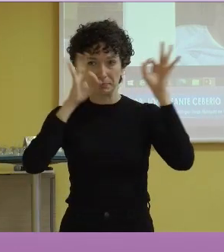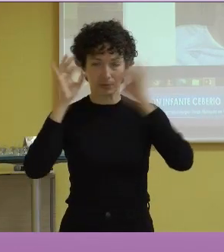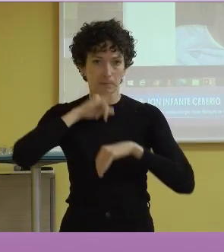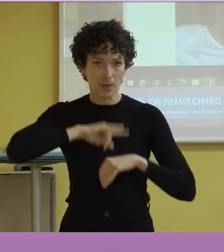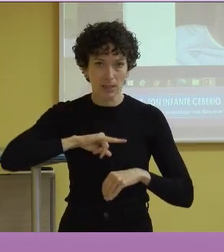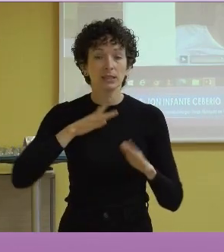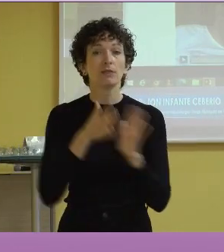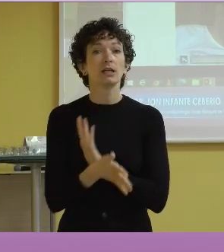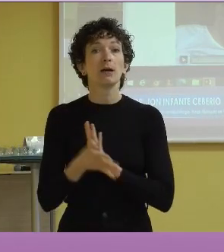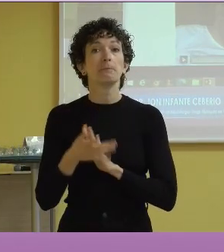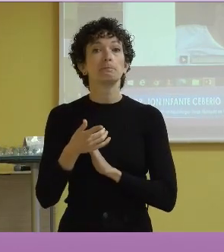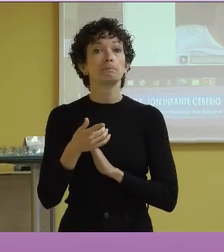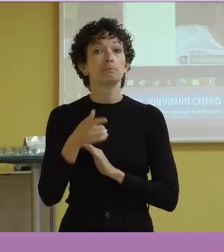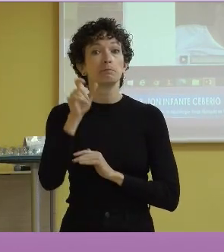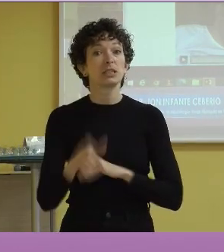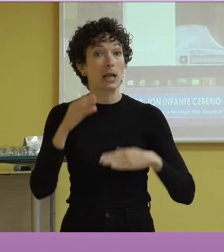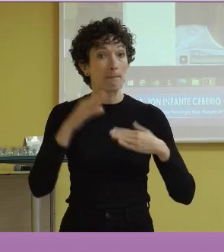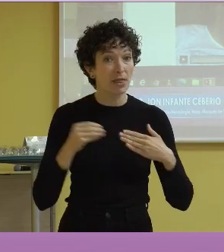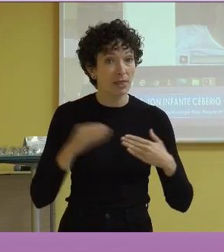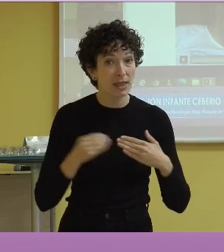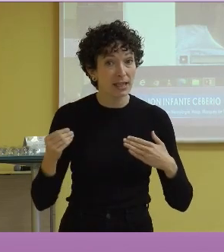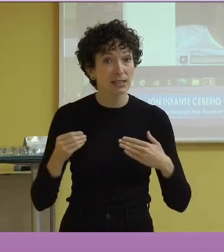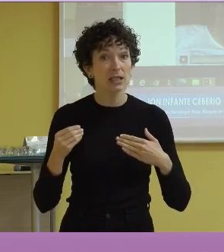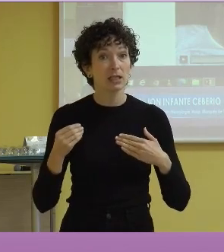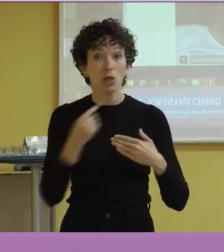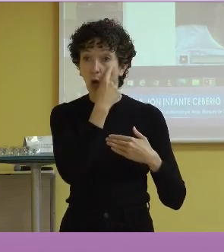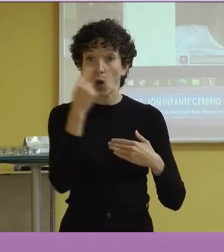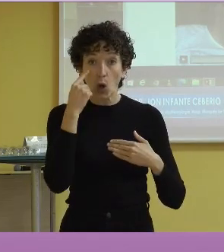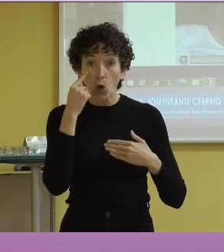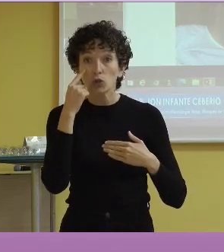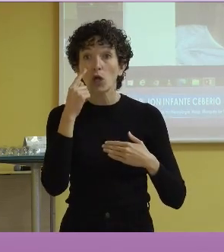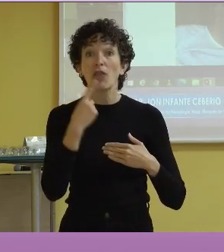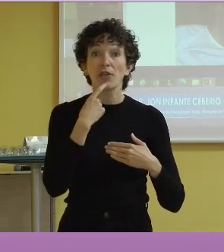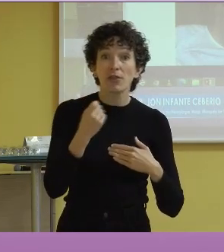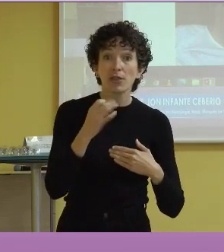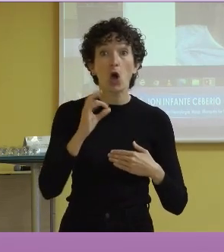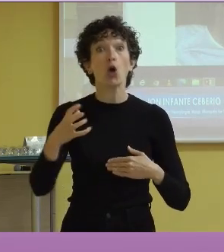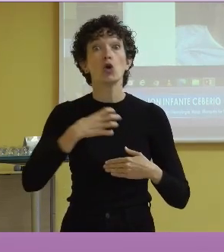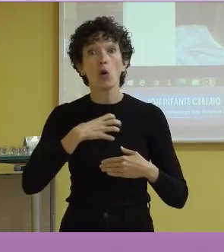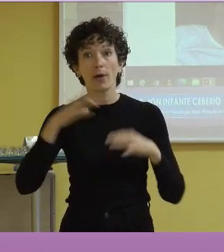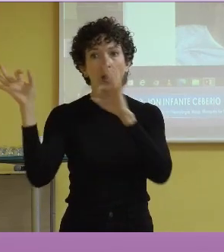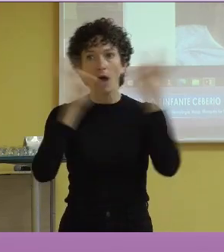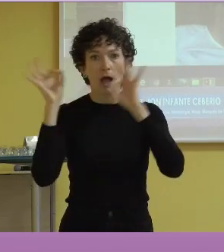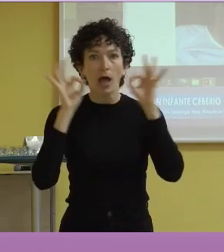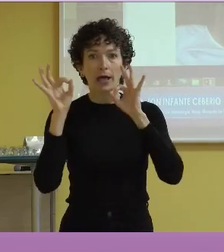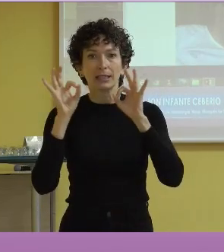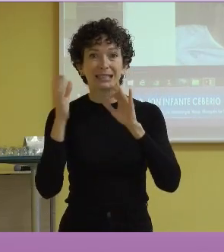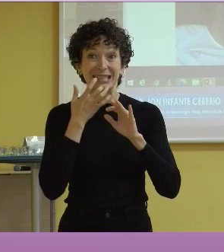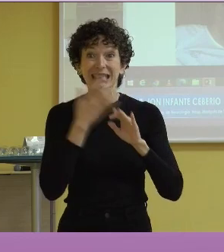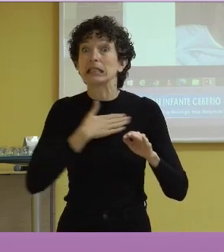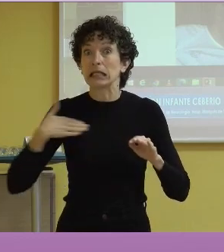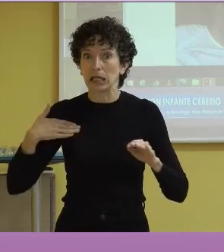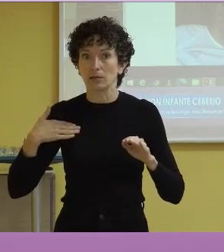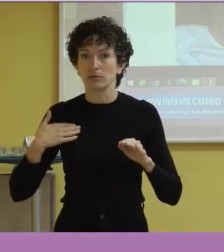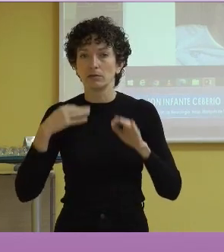una imposibilidad o dificultad para mover los ojos de manera rápida a voluntad. Es decir, si quieren mover los